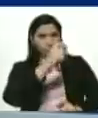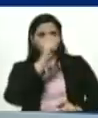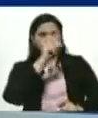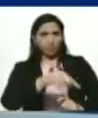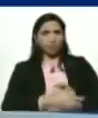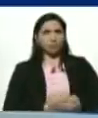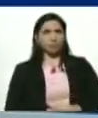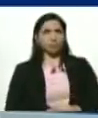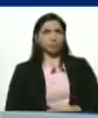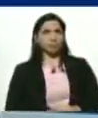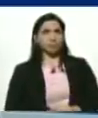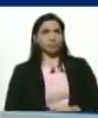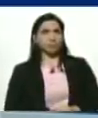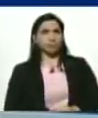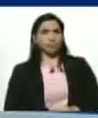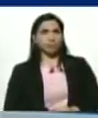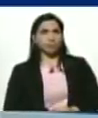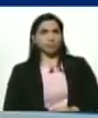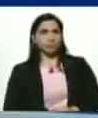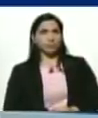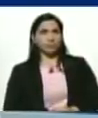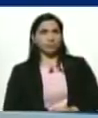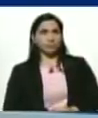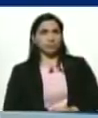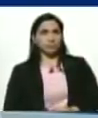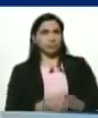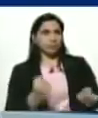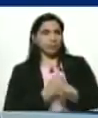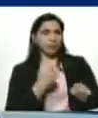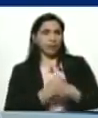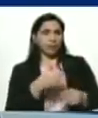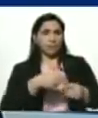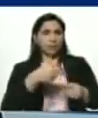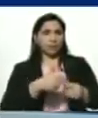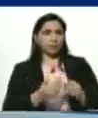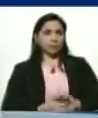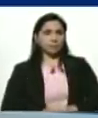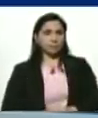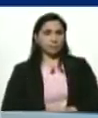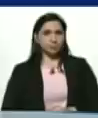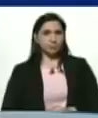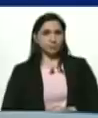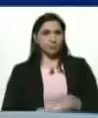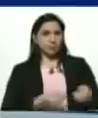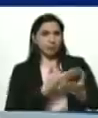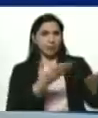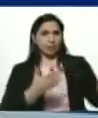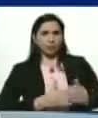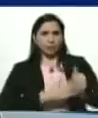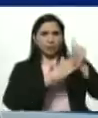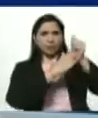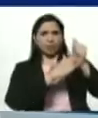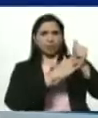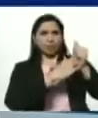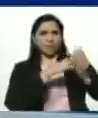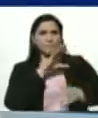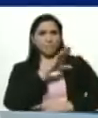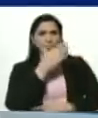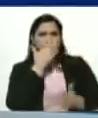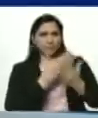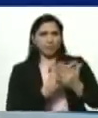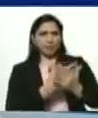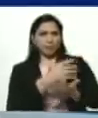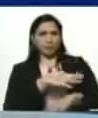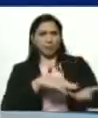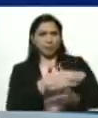sumo al que usted ha hecho presidente a la clase trabajadora de pedevesa son los héroes de la patria frente a las